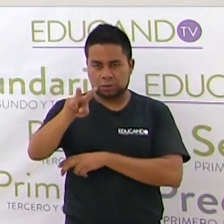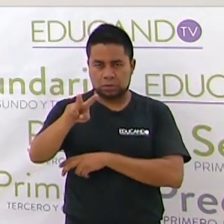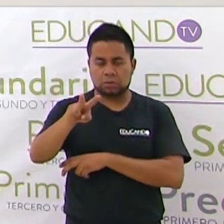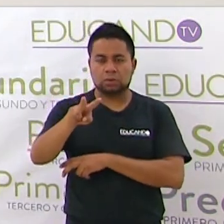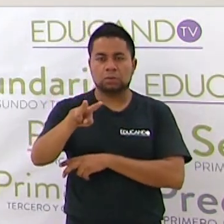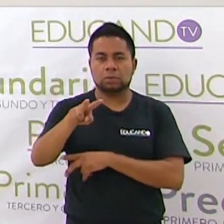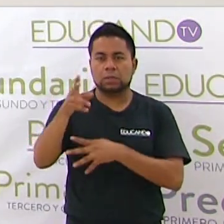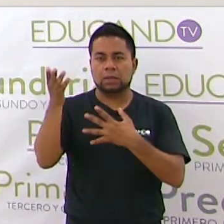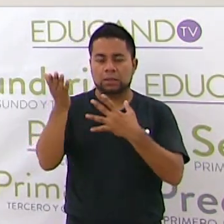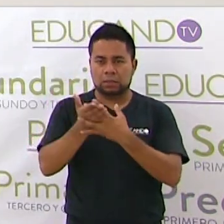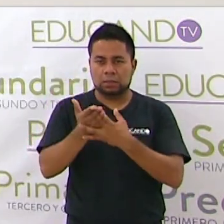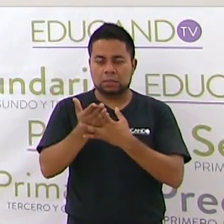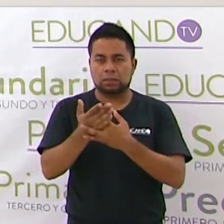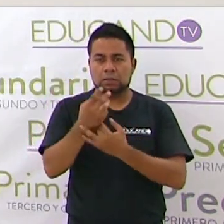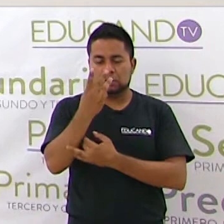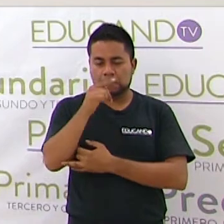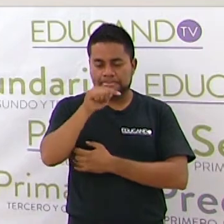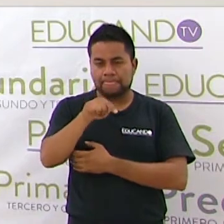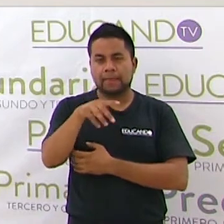entre